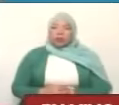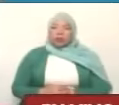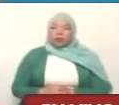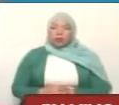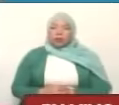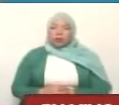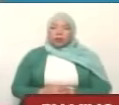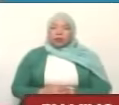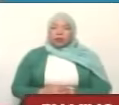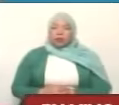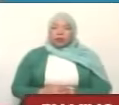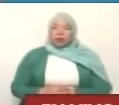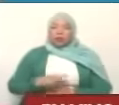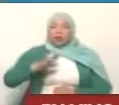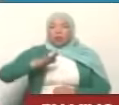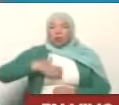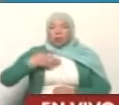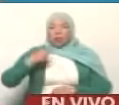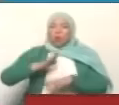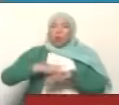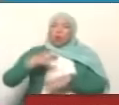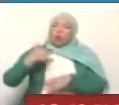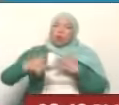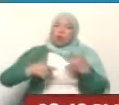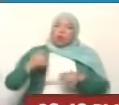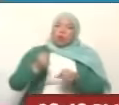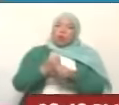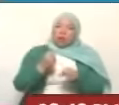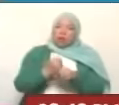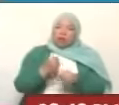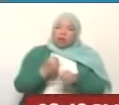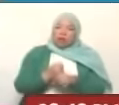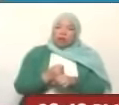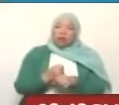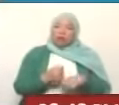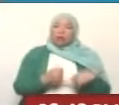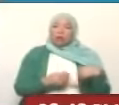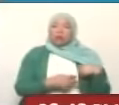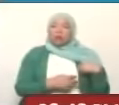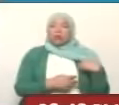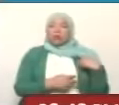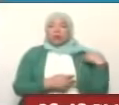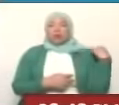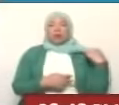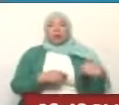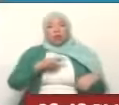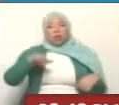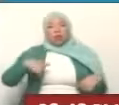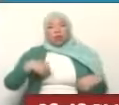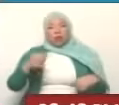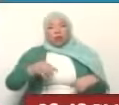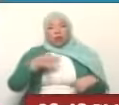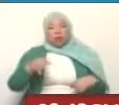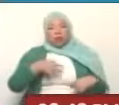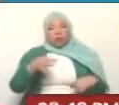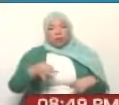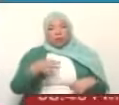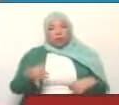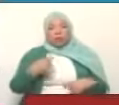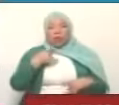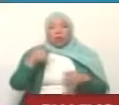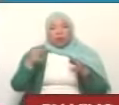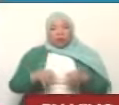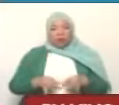Ni podrán. ¿Por qué? ¿Por qué? Porque es que trabajamos. Yo siempre digo, somos de